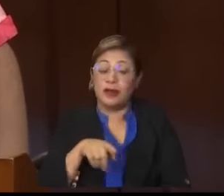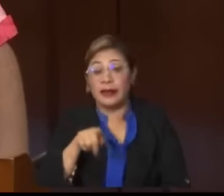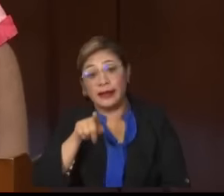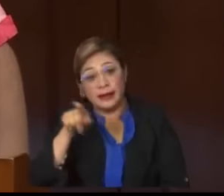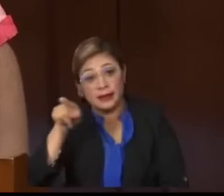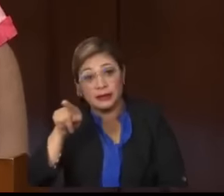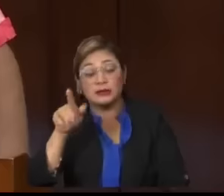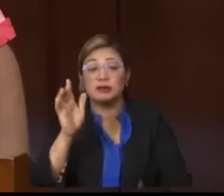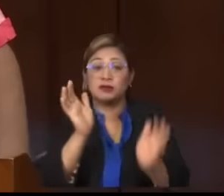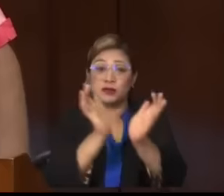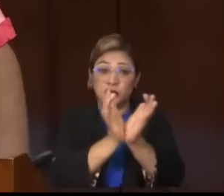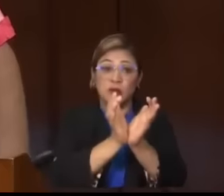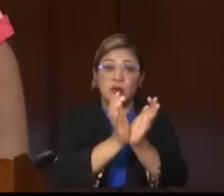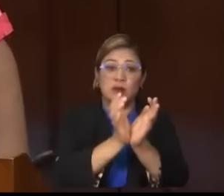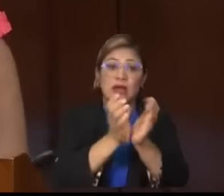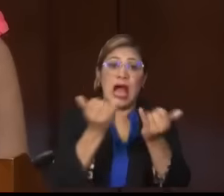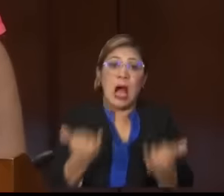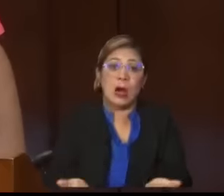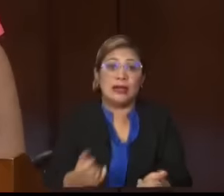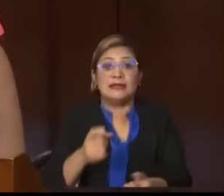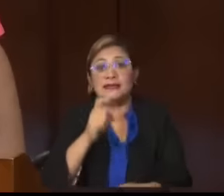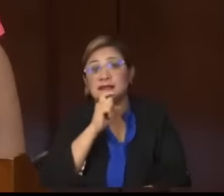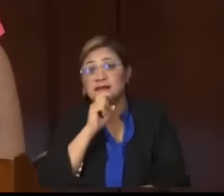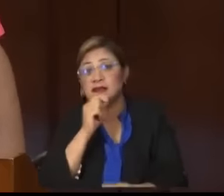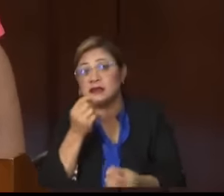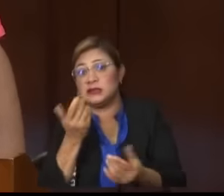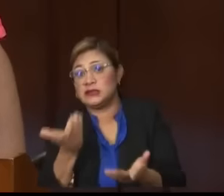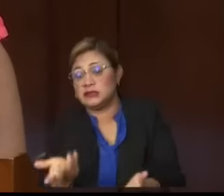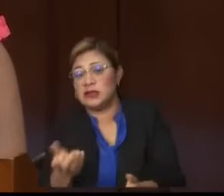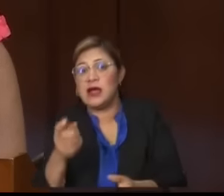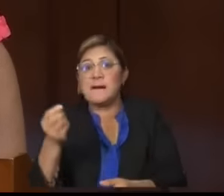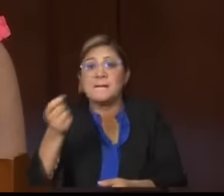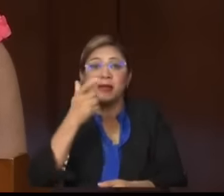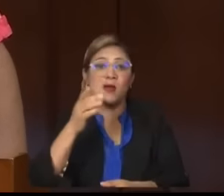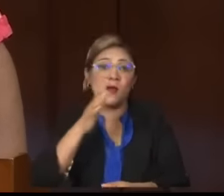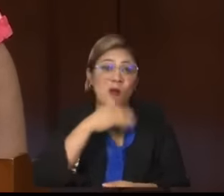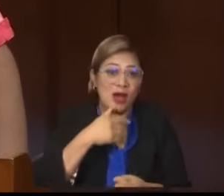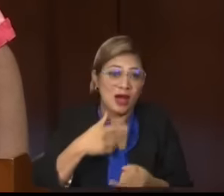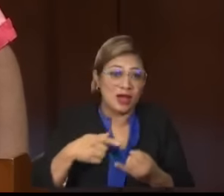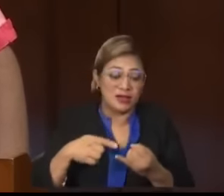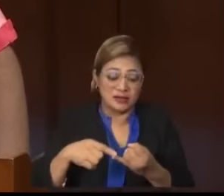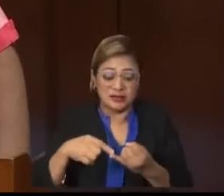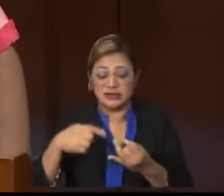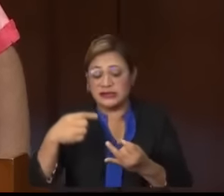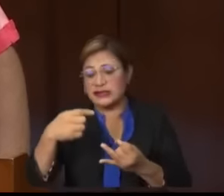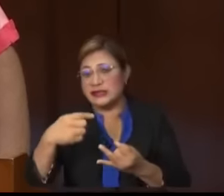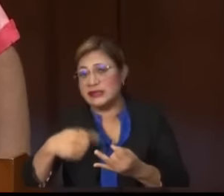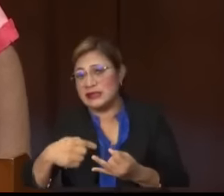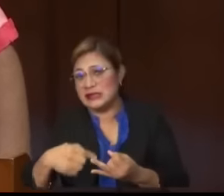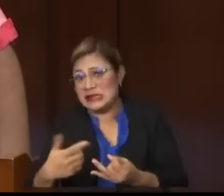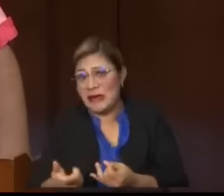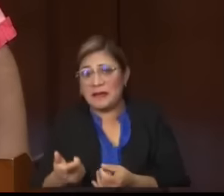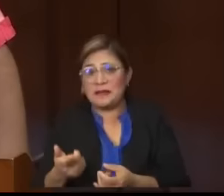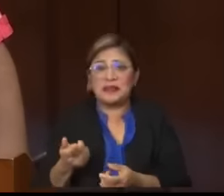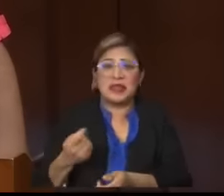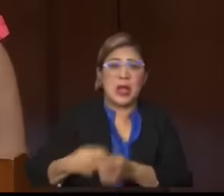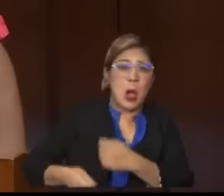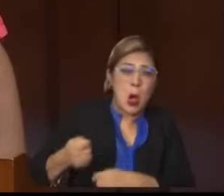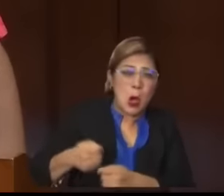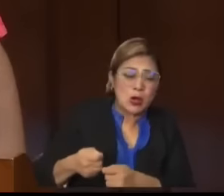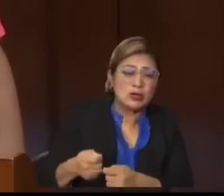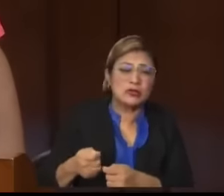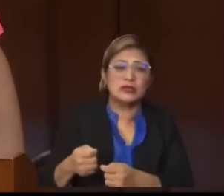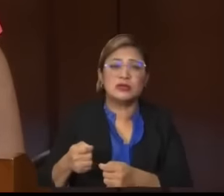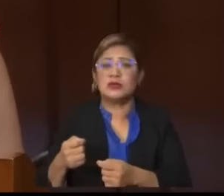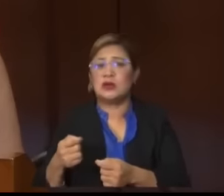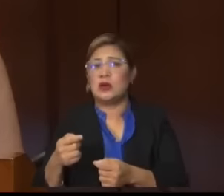vinculada a las aseguradoras privadas, esas que se hacen negocio con el